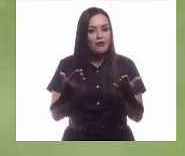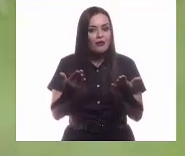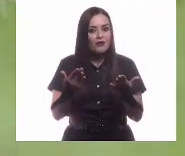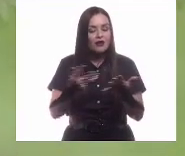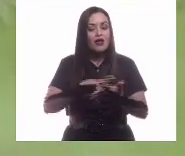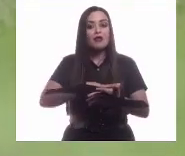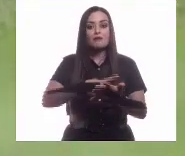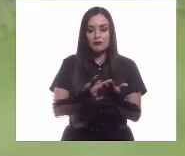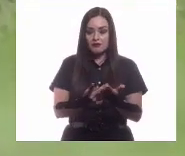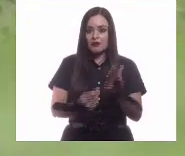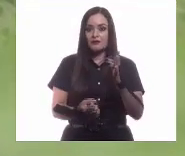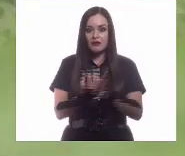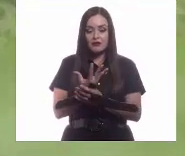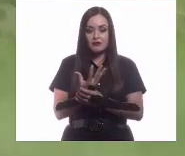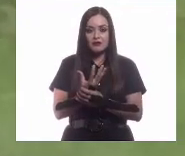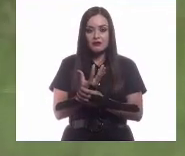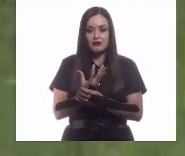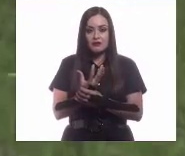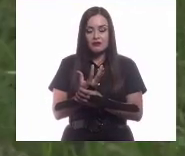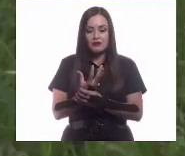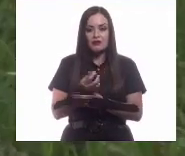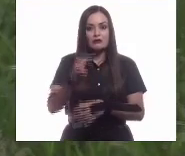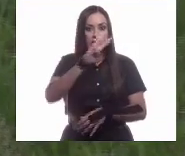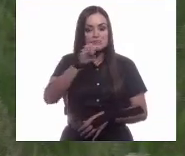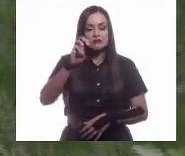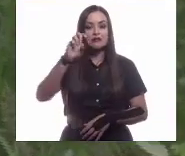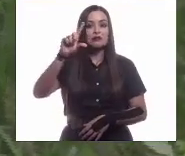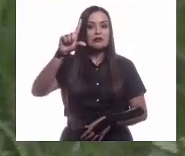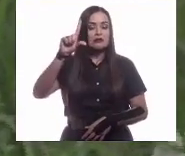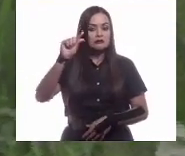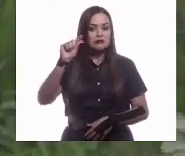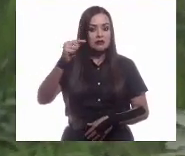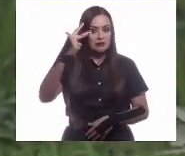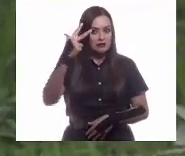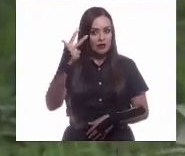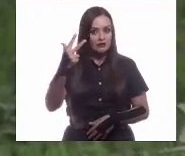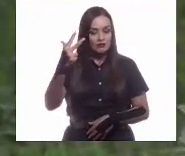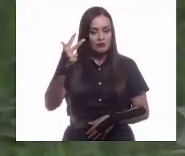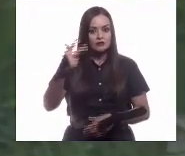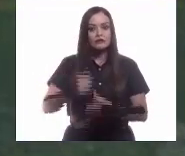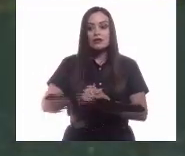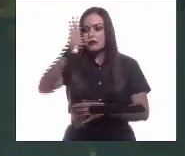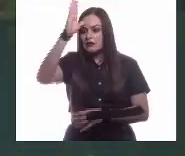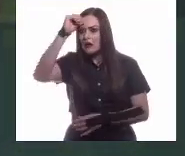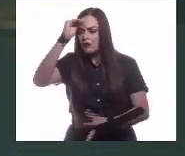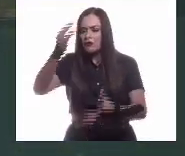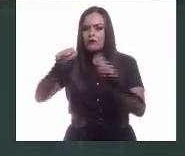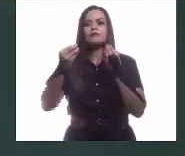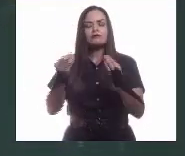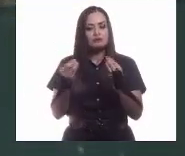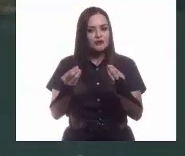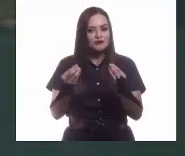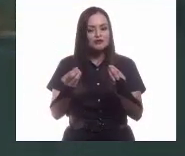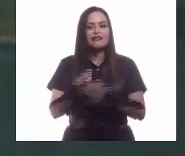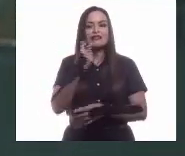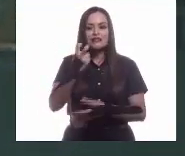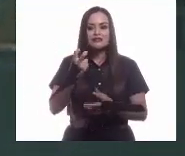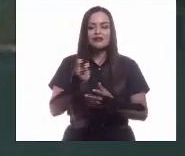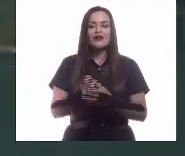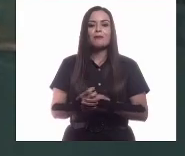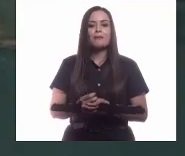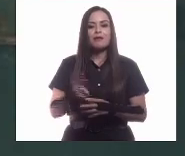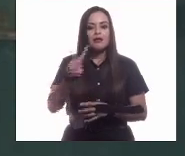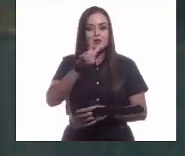con 378 encuentros de negocios, 178 acuerdos comerciales, ha beneficiado a